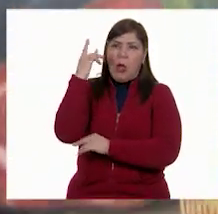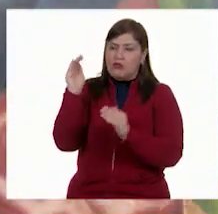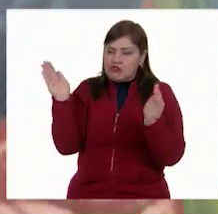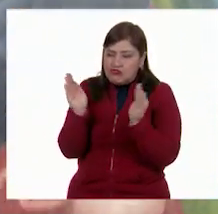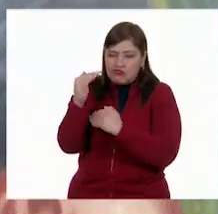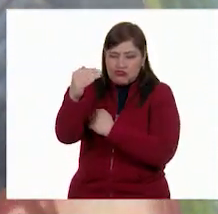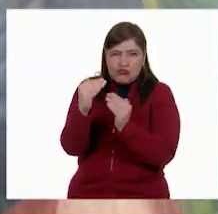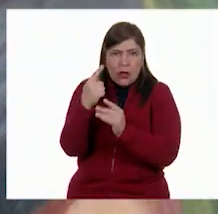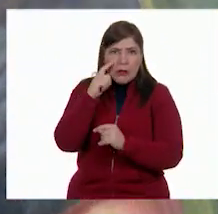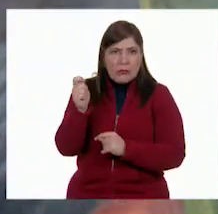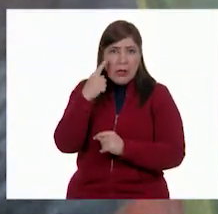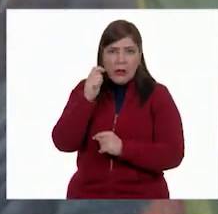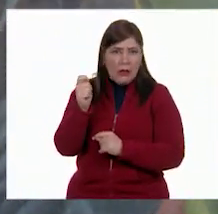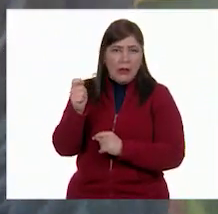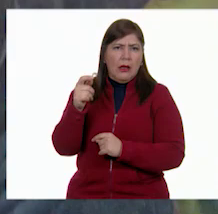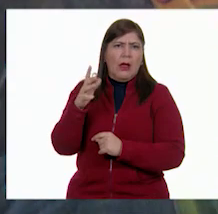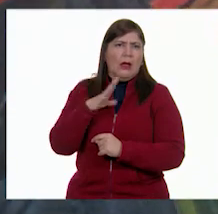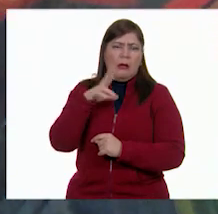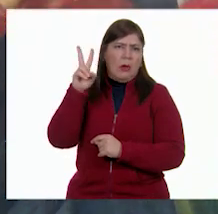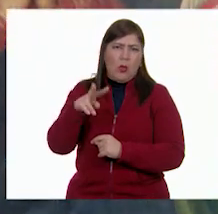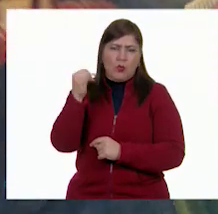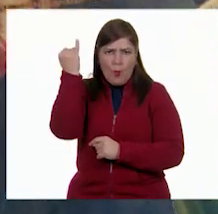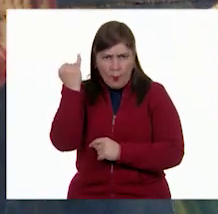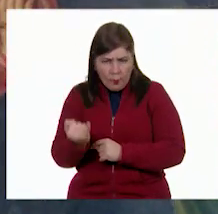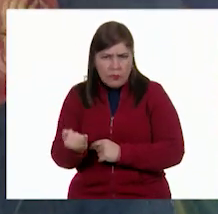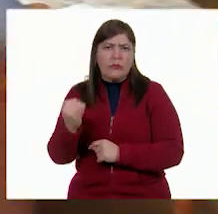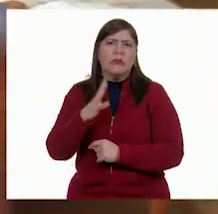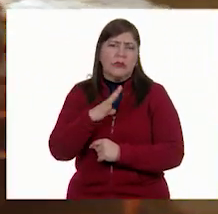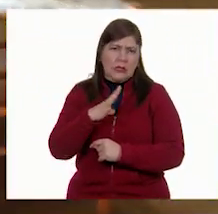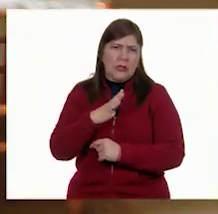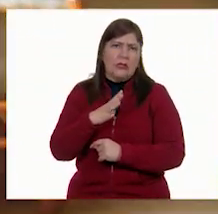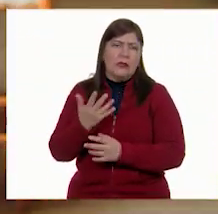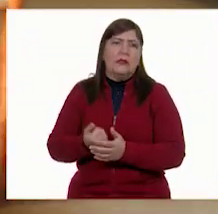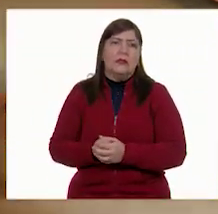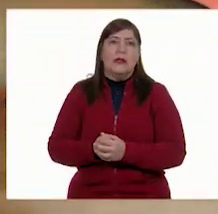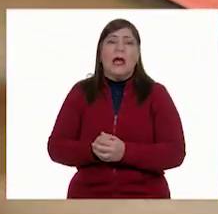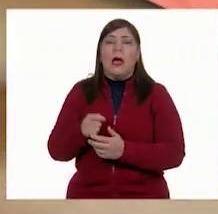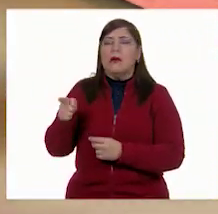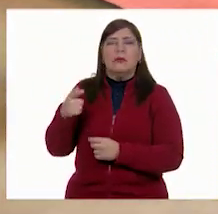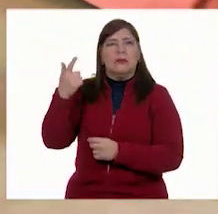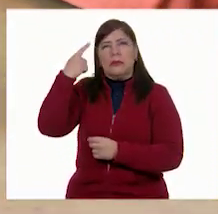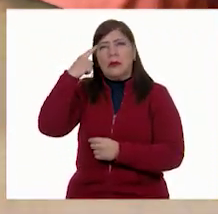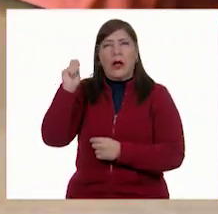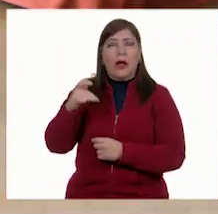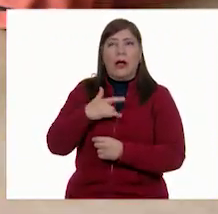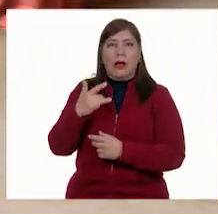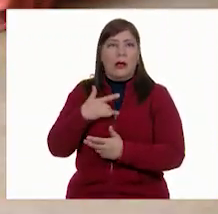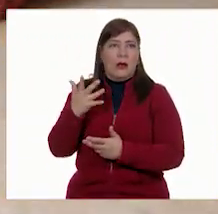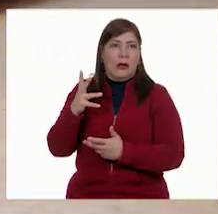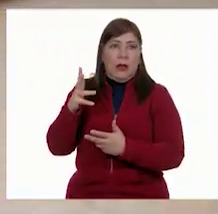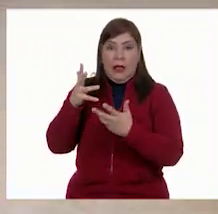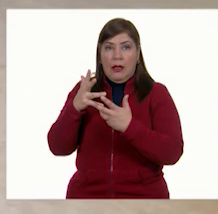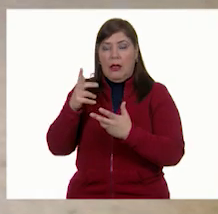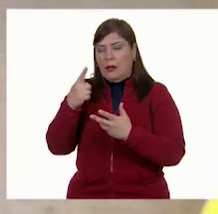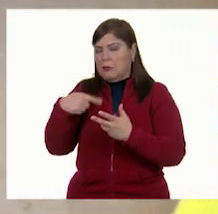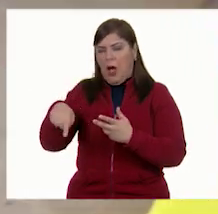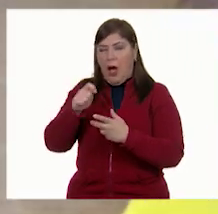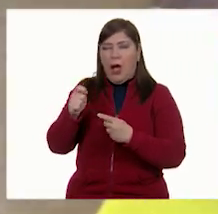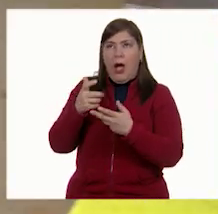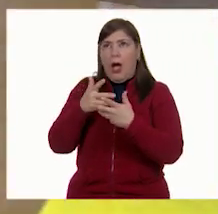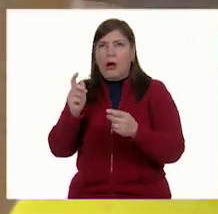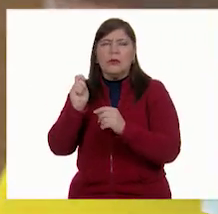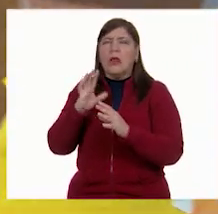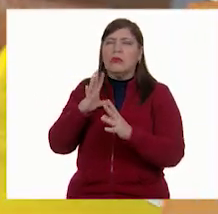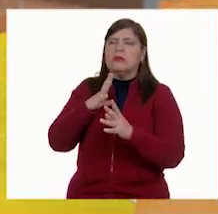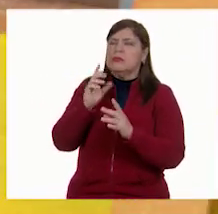no corpulento porque era muy delgado, pero era un hombre muy, muy alto. Él prefería vivir en esta soledad,